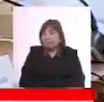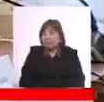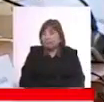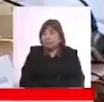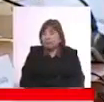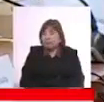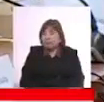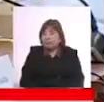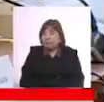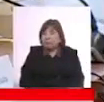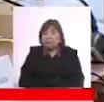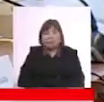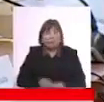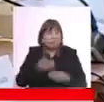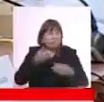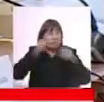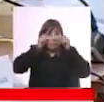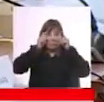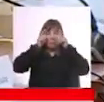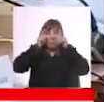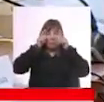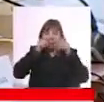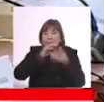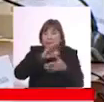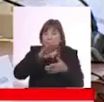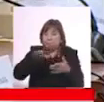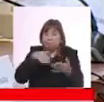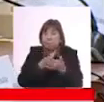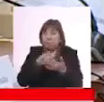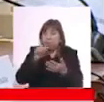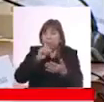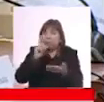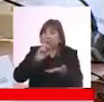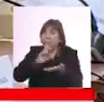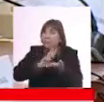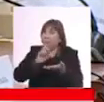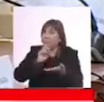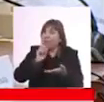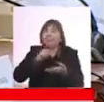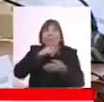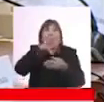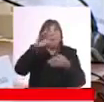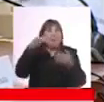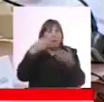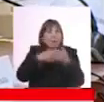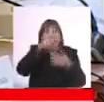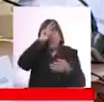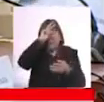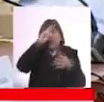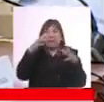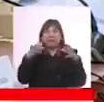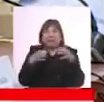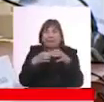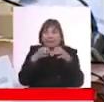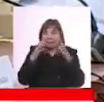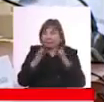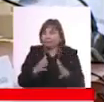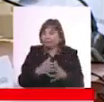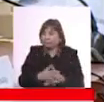Y tiene un impacto no solamente en Lima, sino a nivel nacional, que es algo importante y de mucha importancia para los